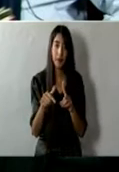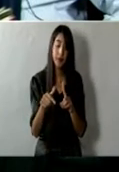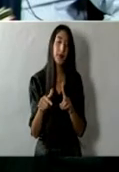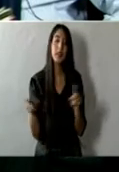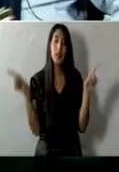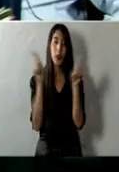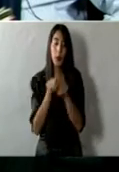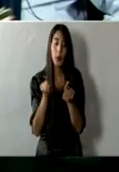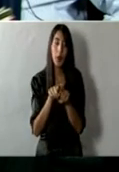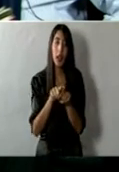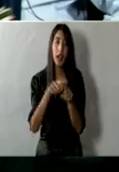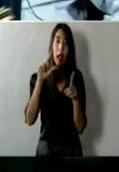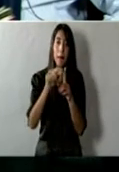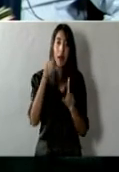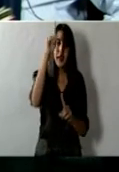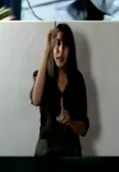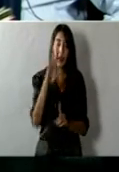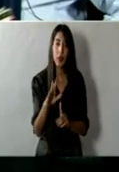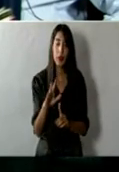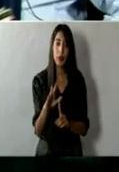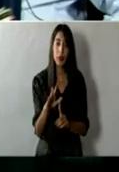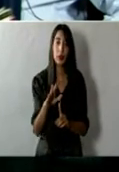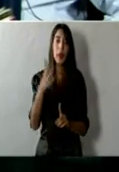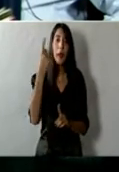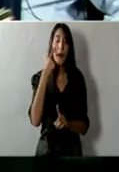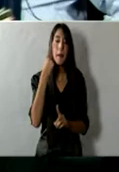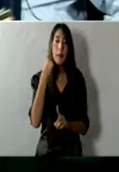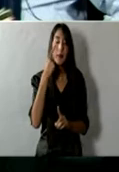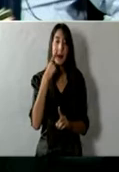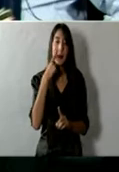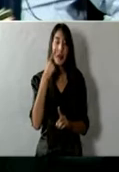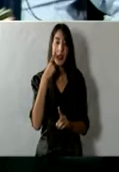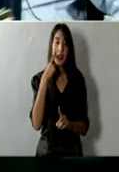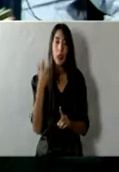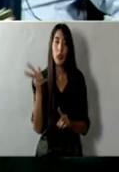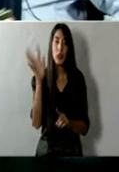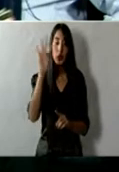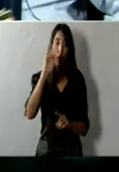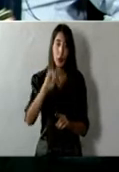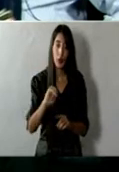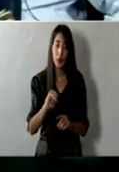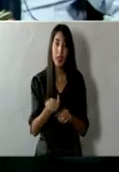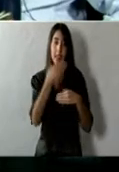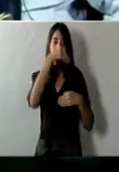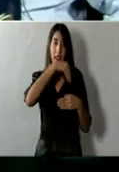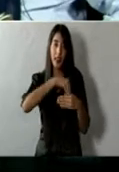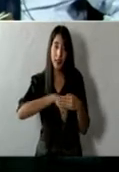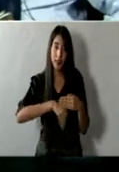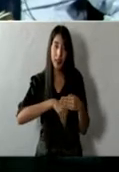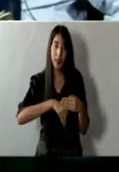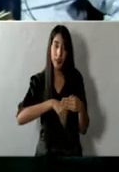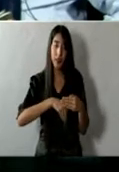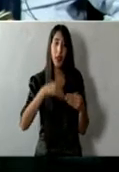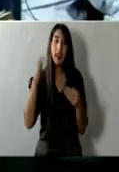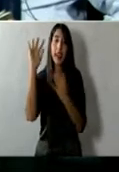la palabra de Dios tiene que estar en la mesa todos los días con nuestra familia. Debemos hacer que ese pan